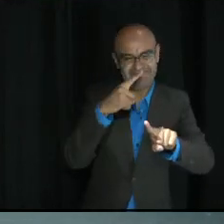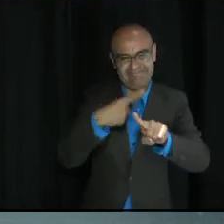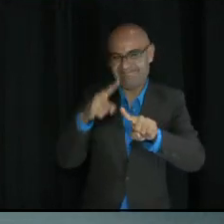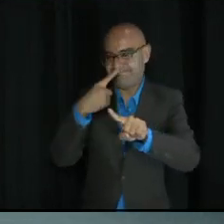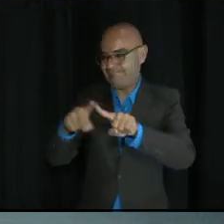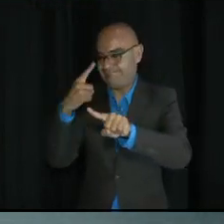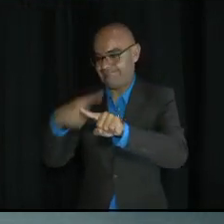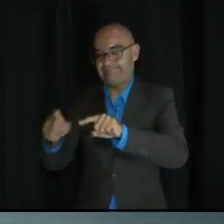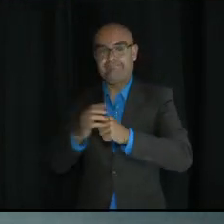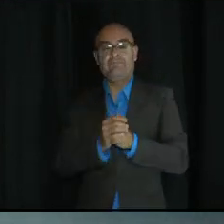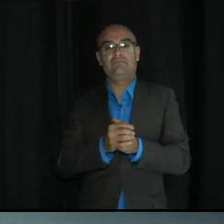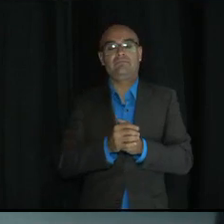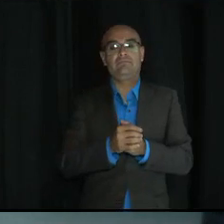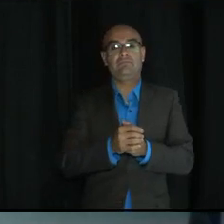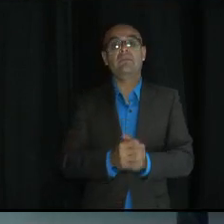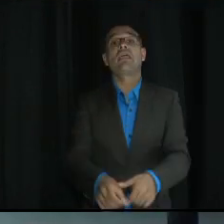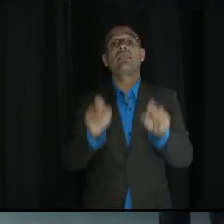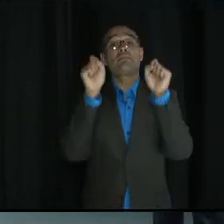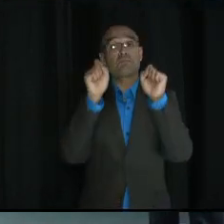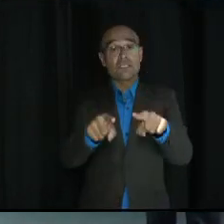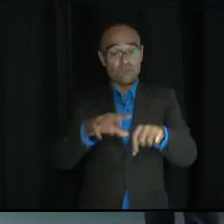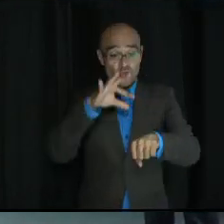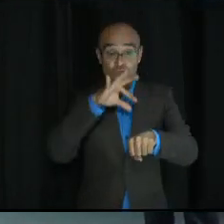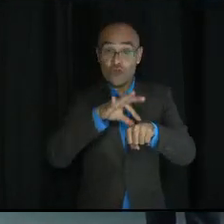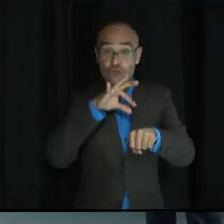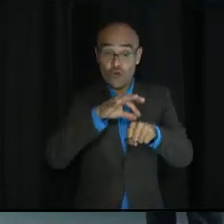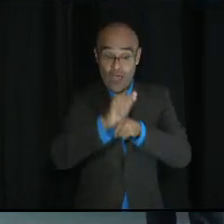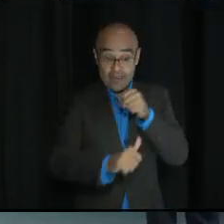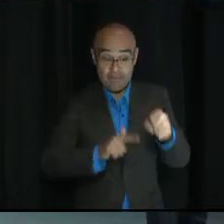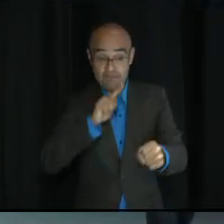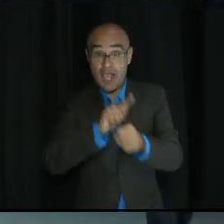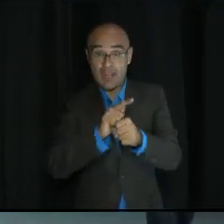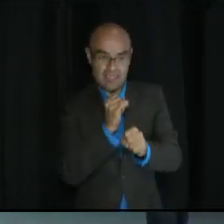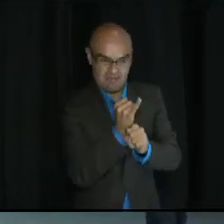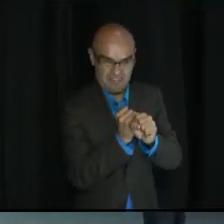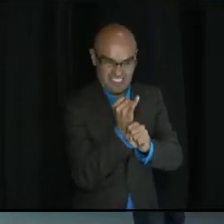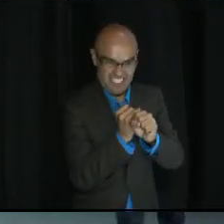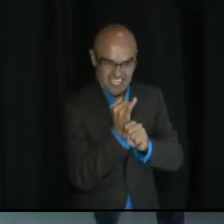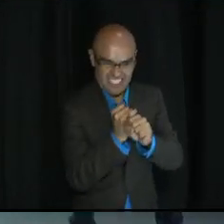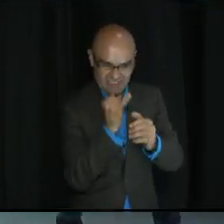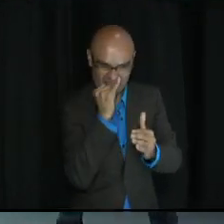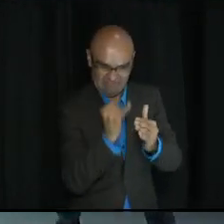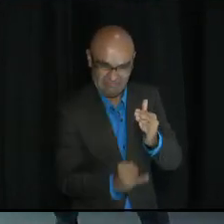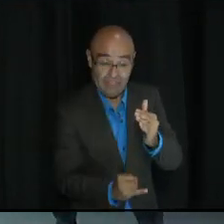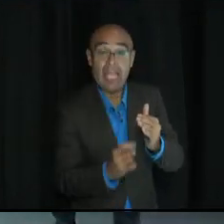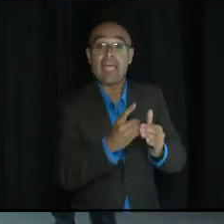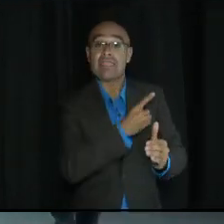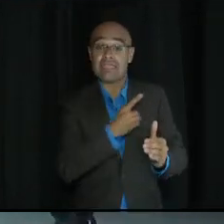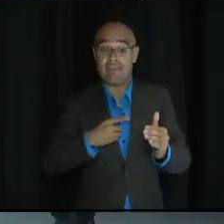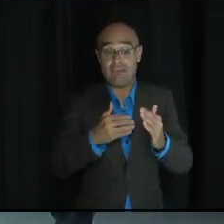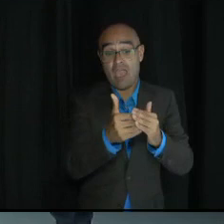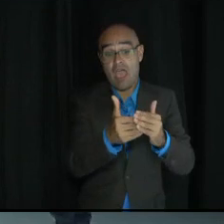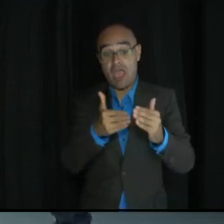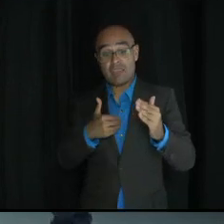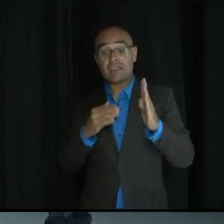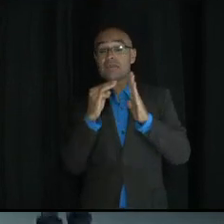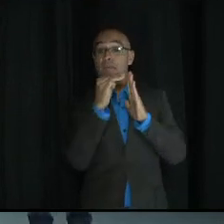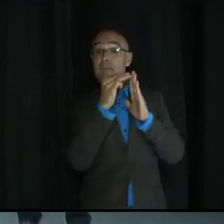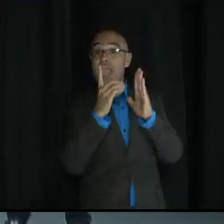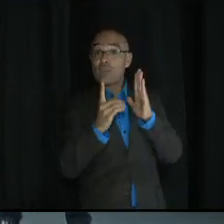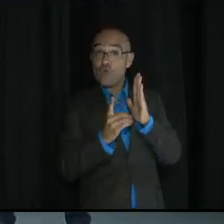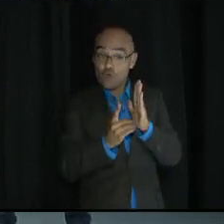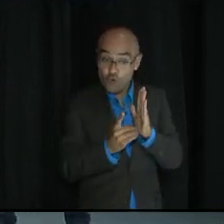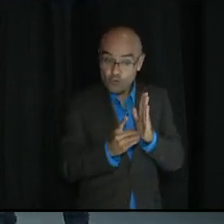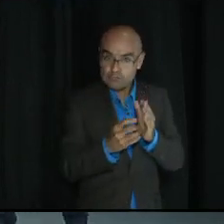el dictamen que emita el perito médico veterinario debe de contener una metodología en la que explique al